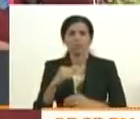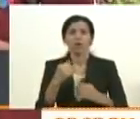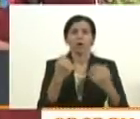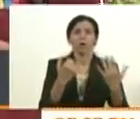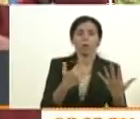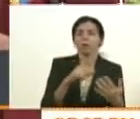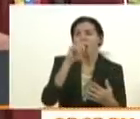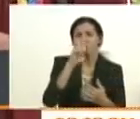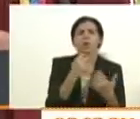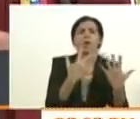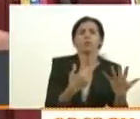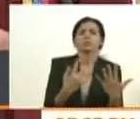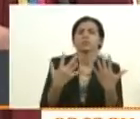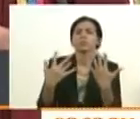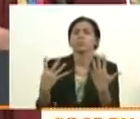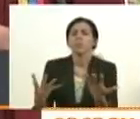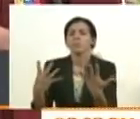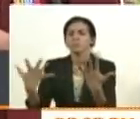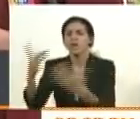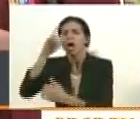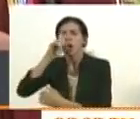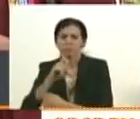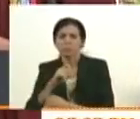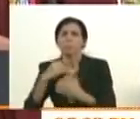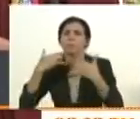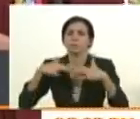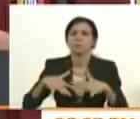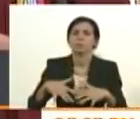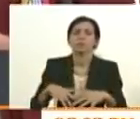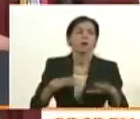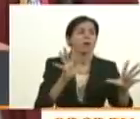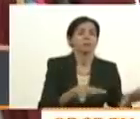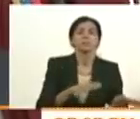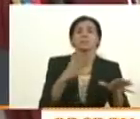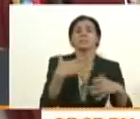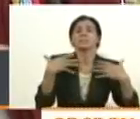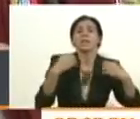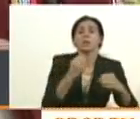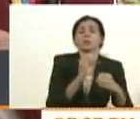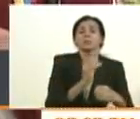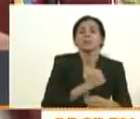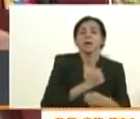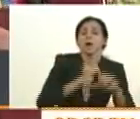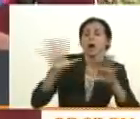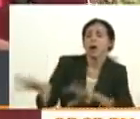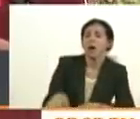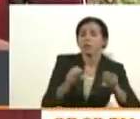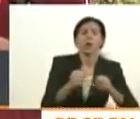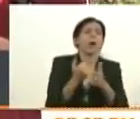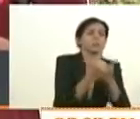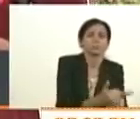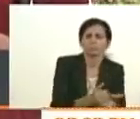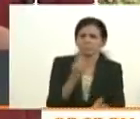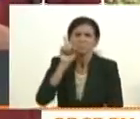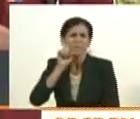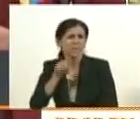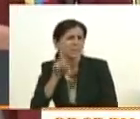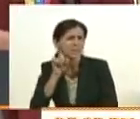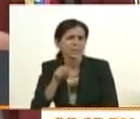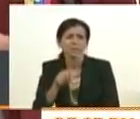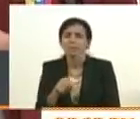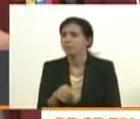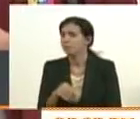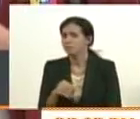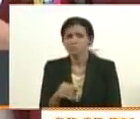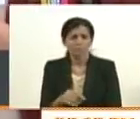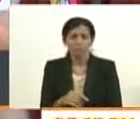años. Y que los había agarrado Saluchacao y los había llevado porque se habían asfixiado. Algo que es totalmente mentira.